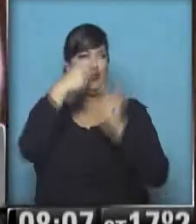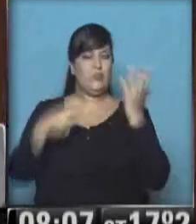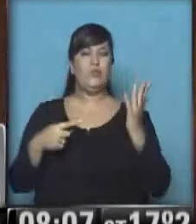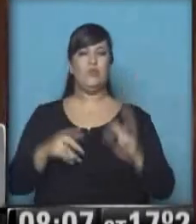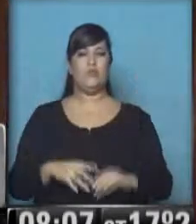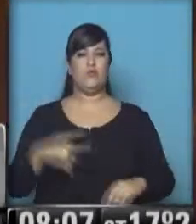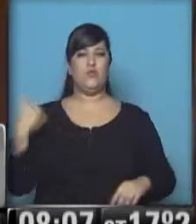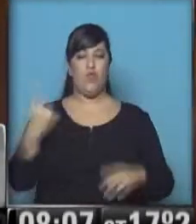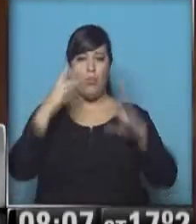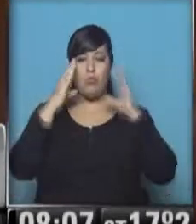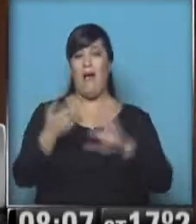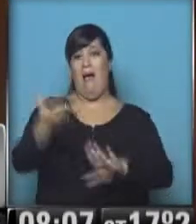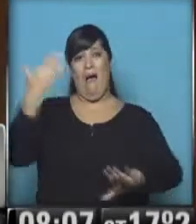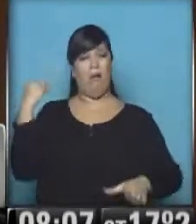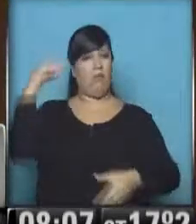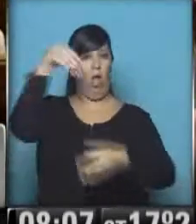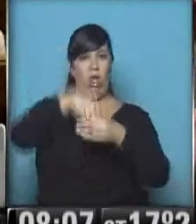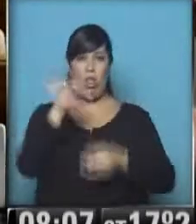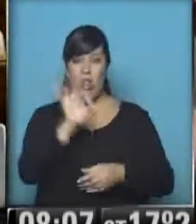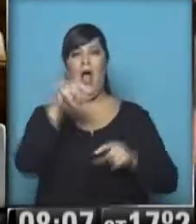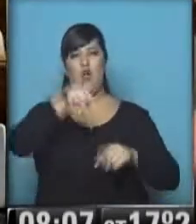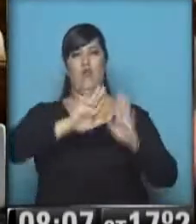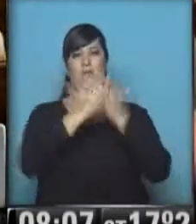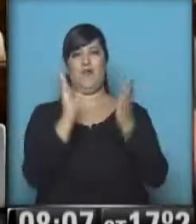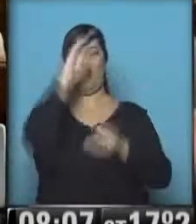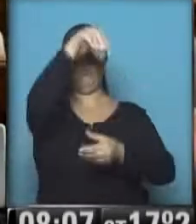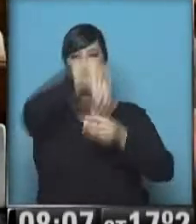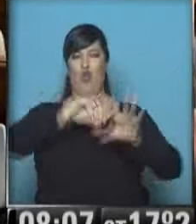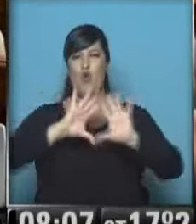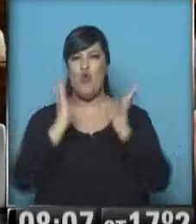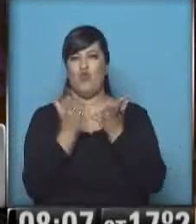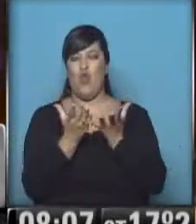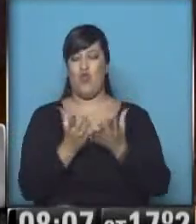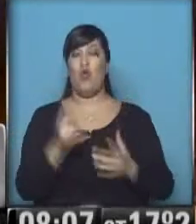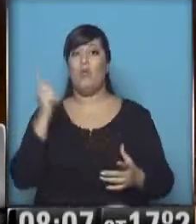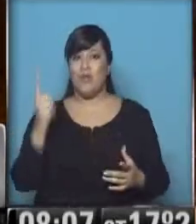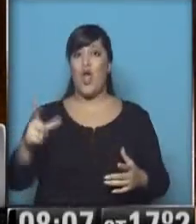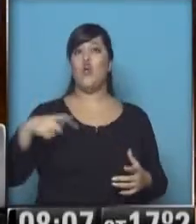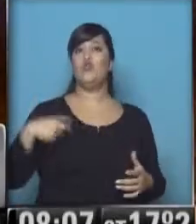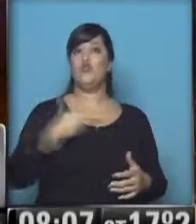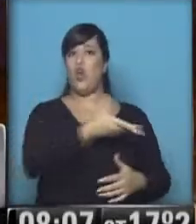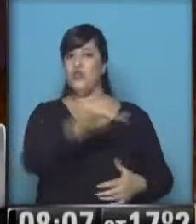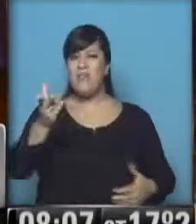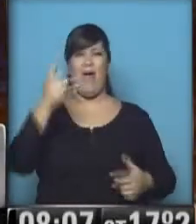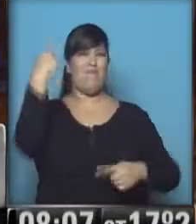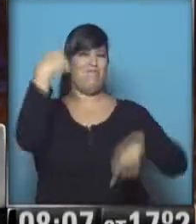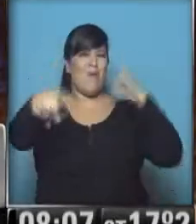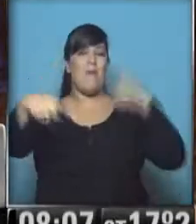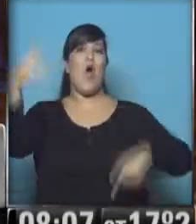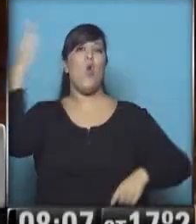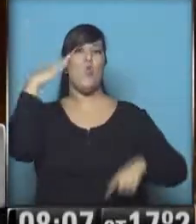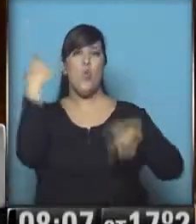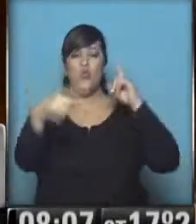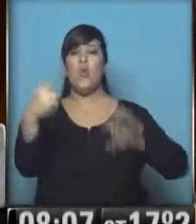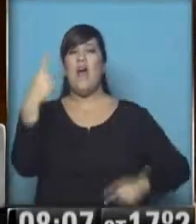otros los que no estaban en el código por eso decimos la sociedad es multicultural cada uno vive como